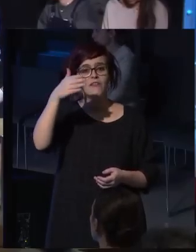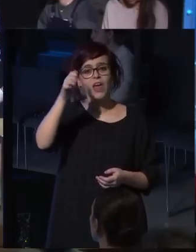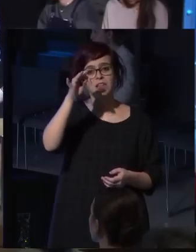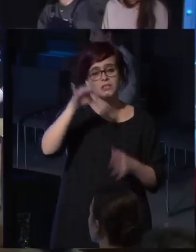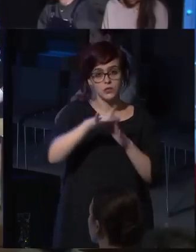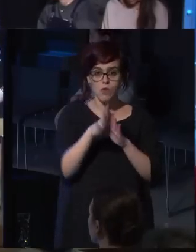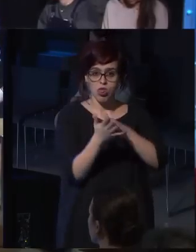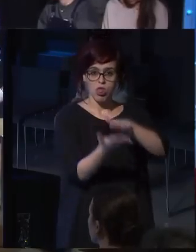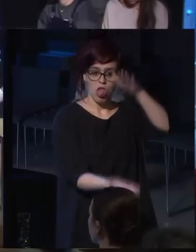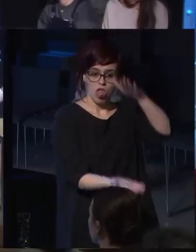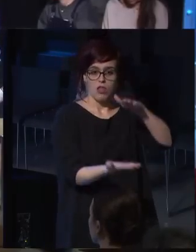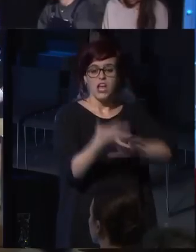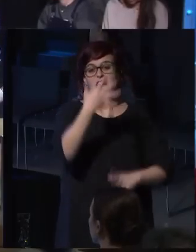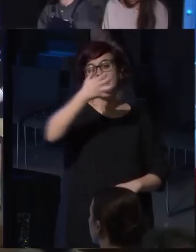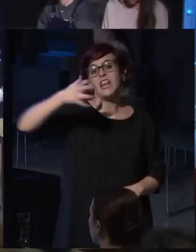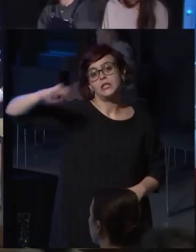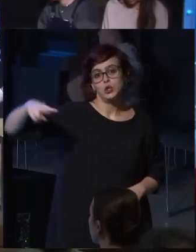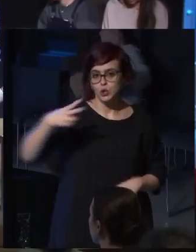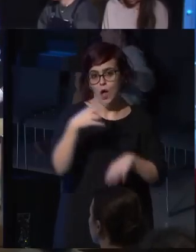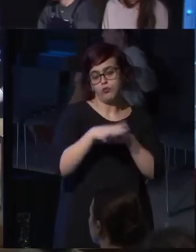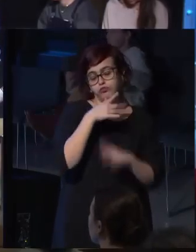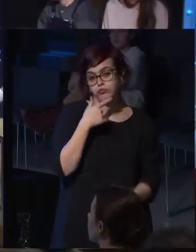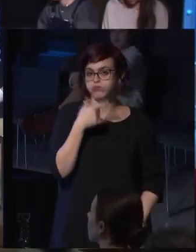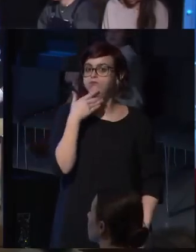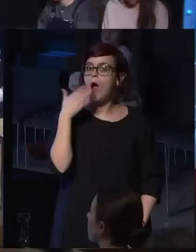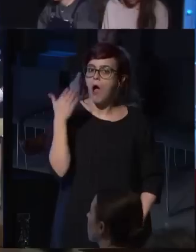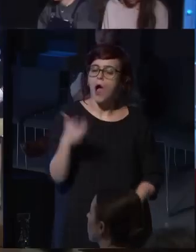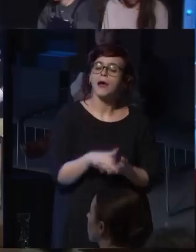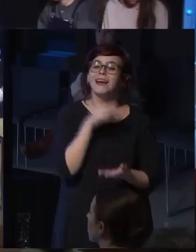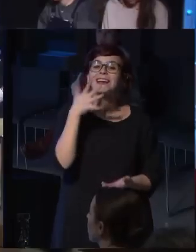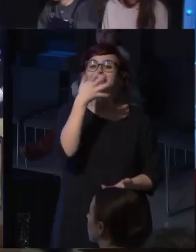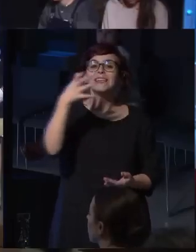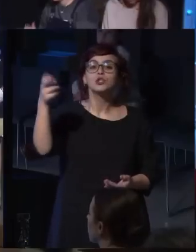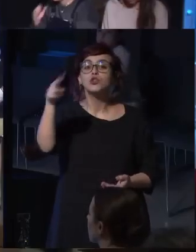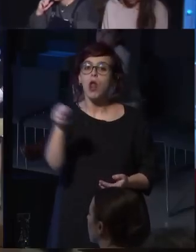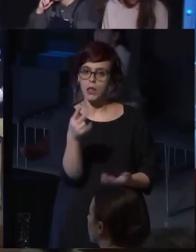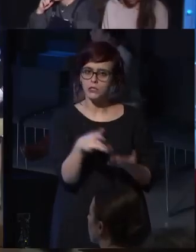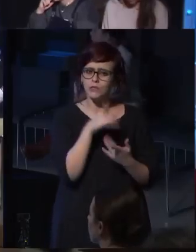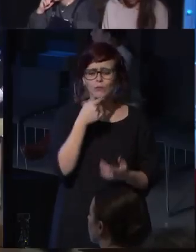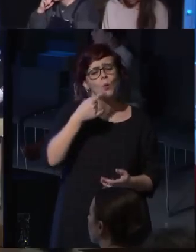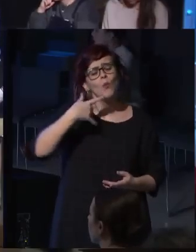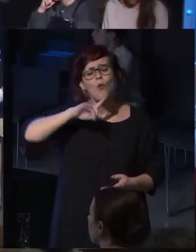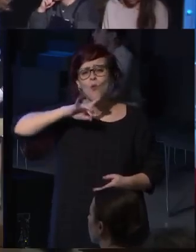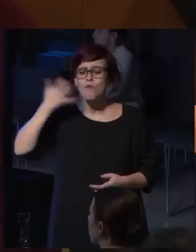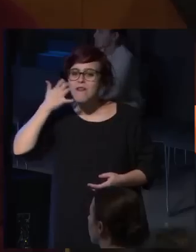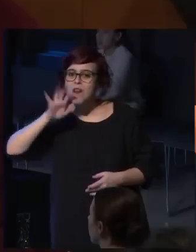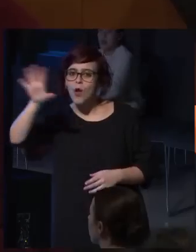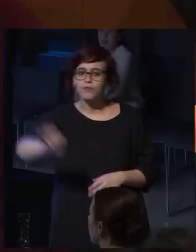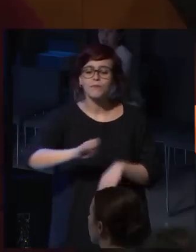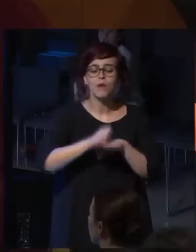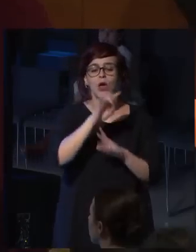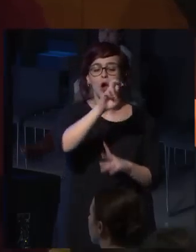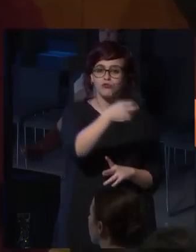que es un tocho de 500 euros, que es un poco coñazo, que no se lo 500 recomiendo. 500 páginas, ¿no? $500, además, es muy complicado de encontrar. Wow. Pero el de Geoff